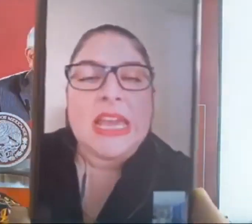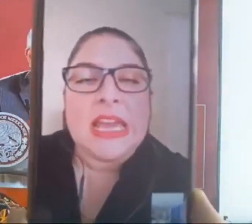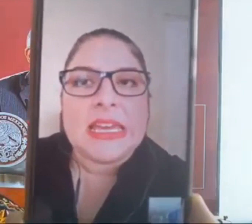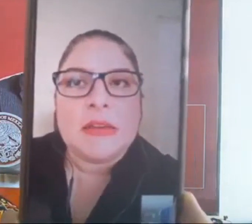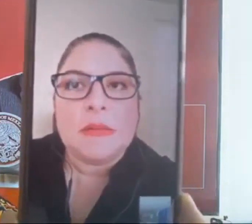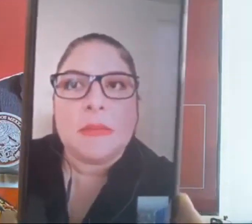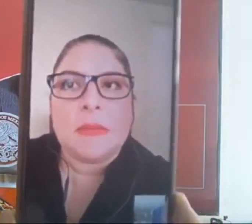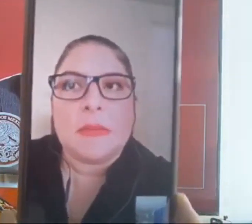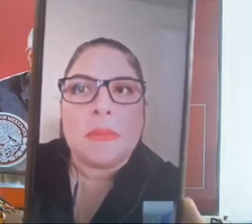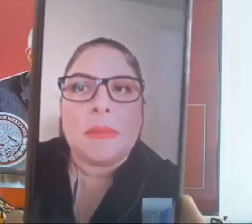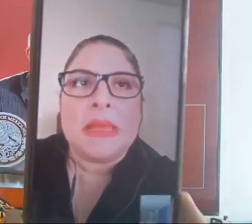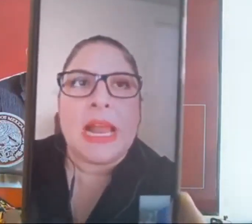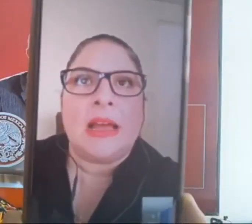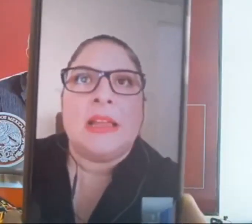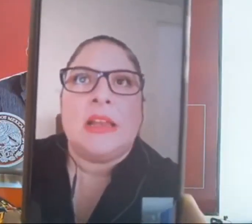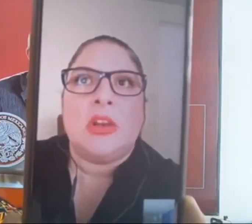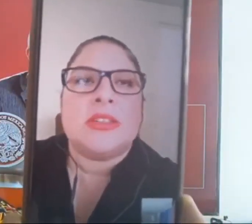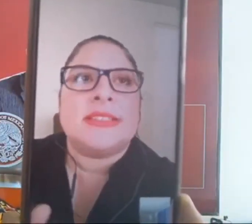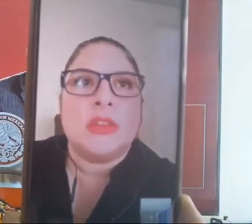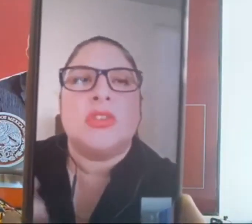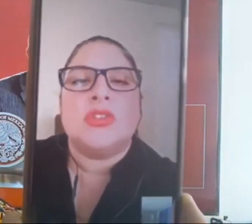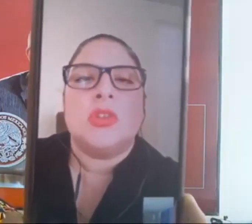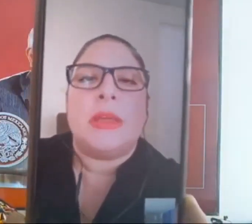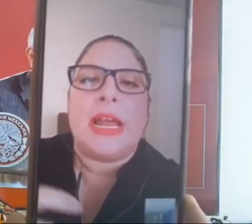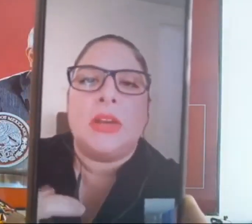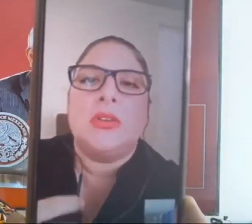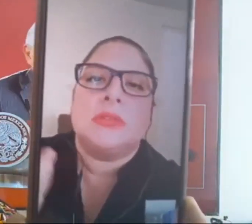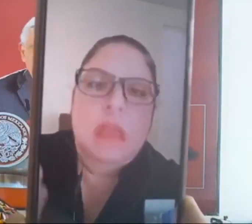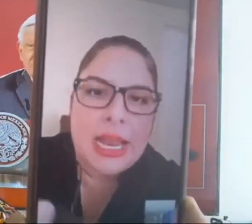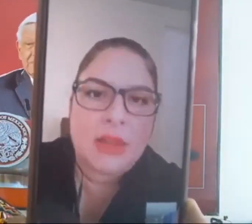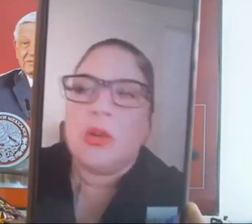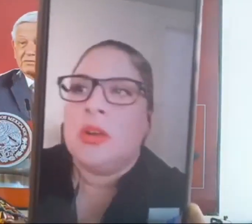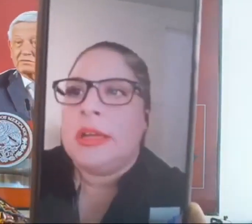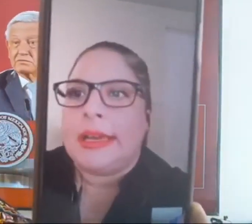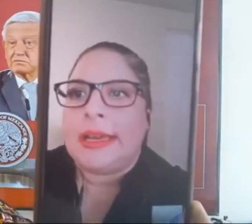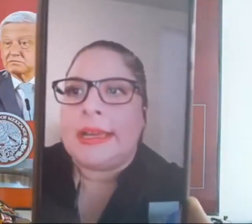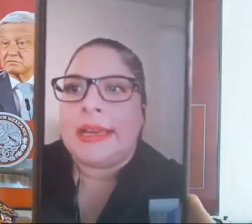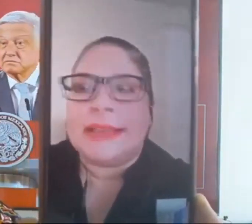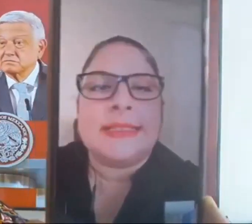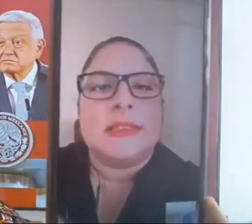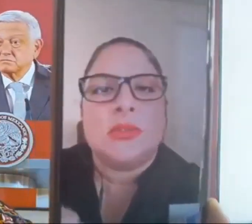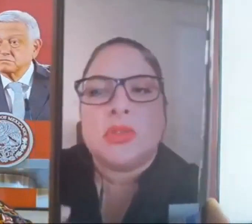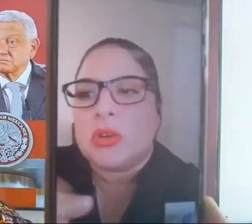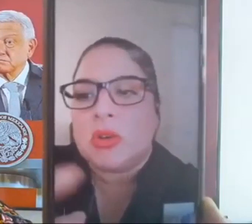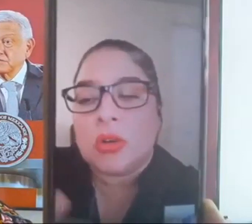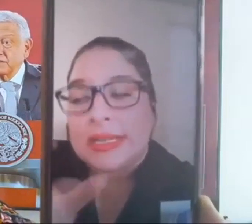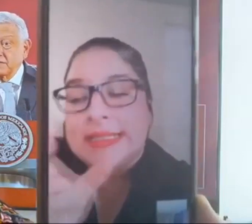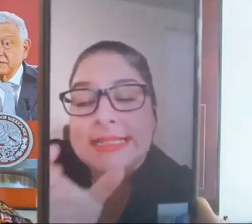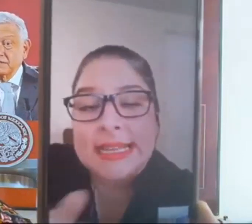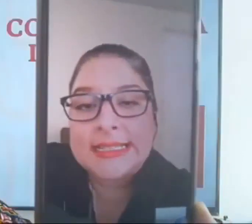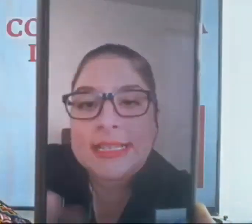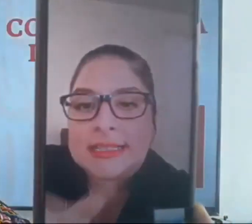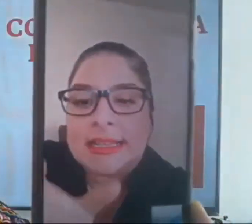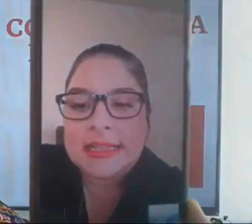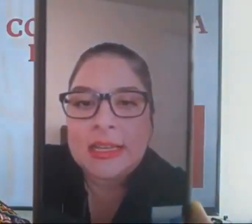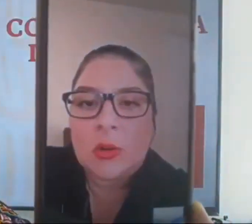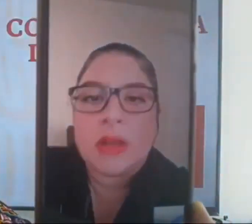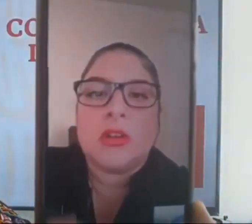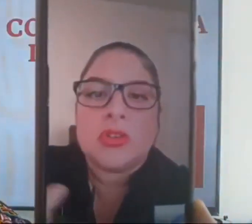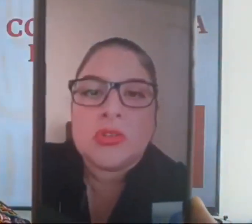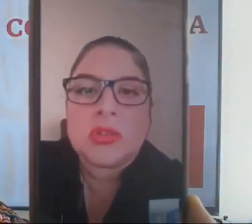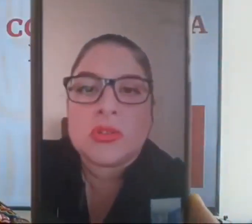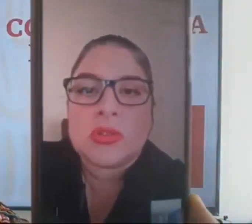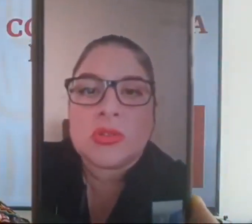Sí. Y aquí, mira, los estados son soberanos, claro, las instituciones o las